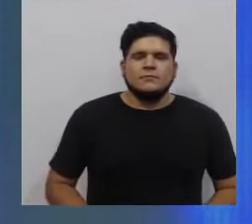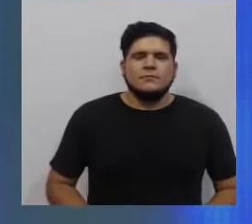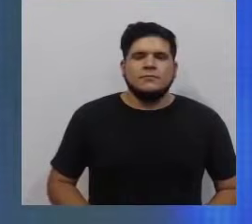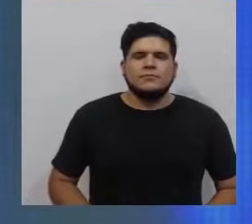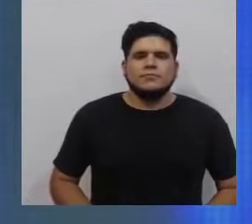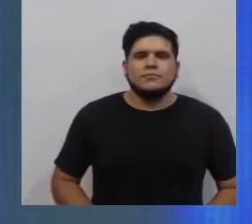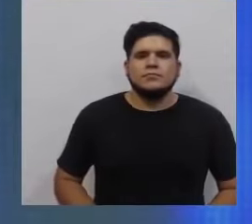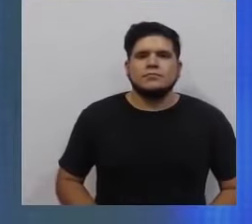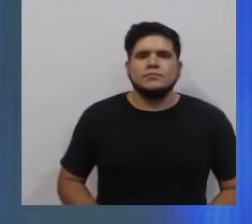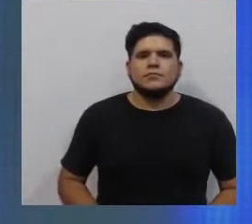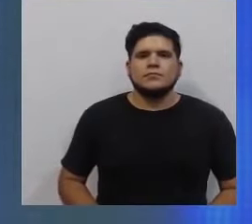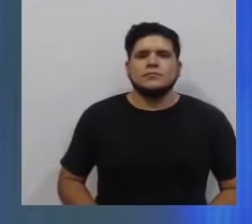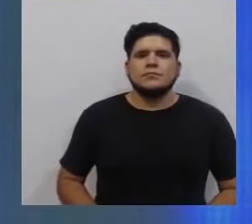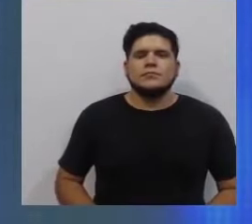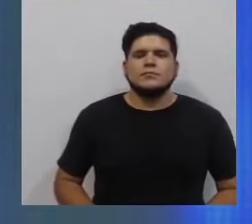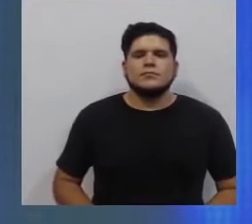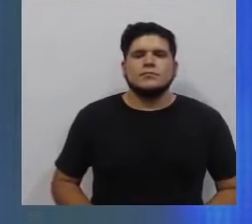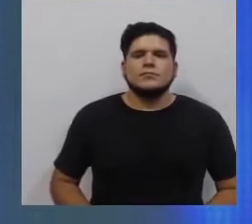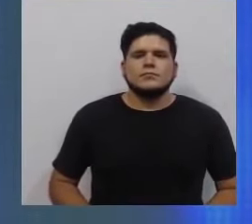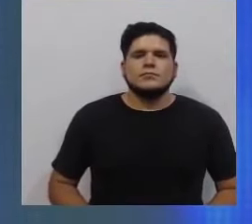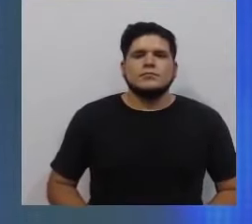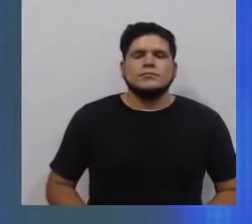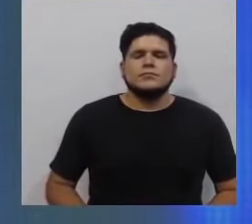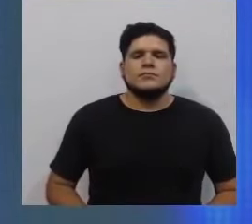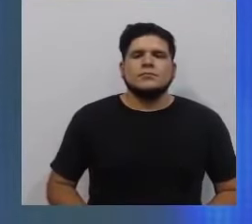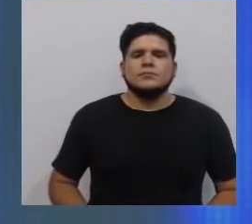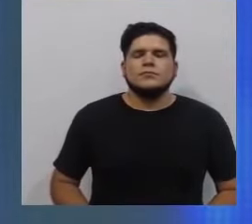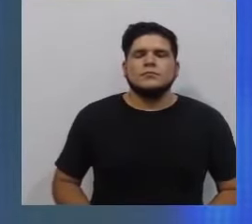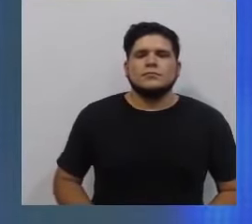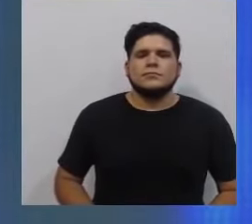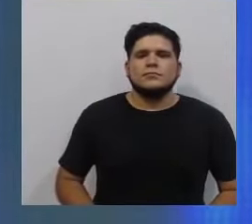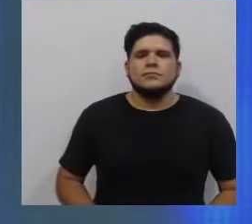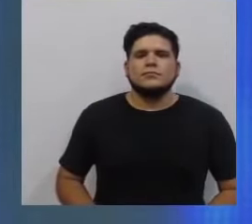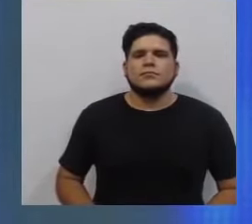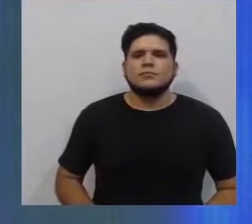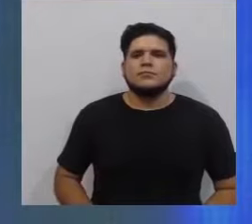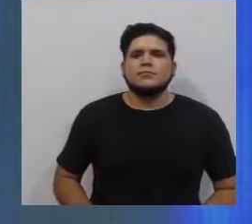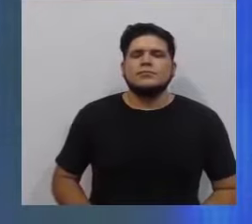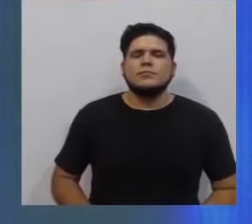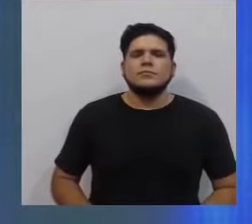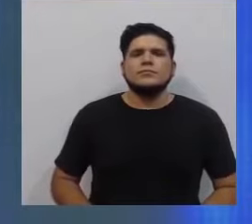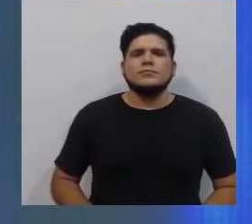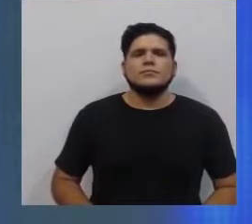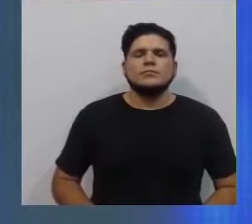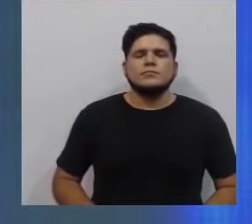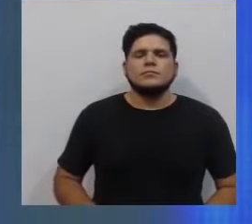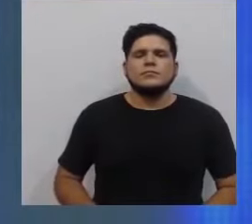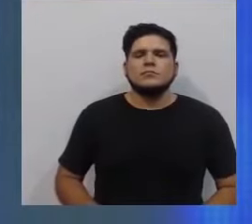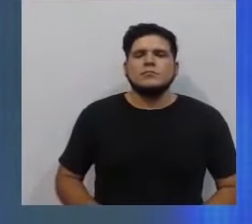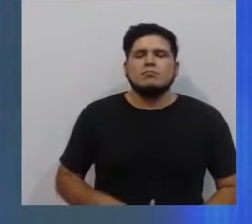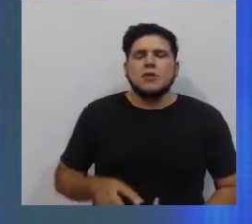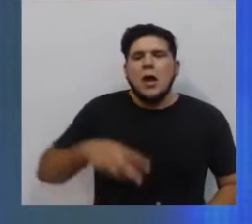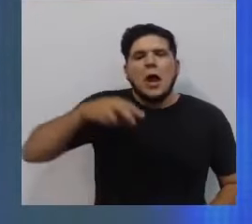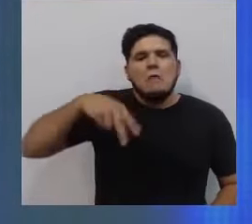una plataforma como de esclavo por así decirlo pero el rey veía dentro de la gente que estaba